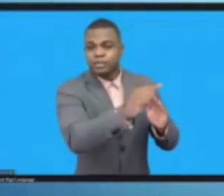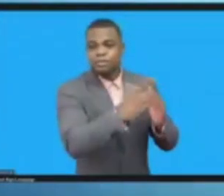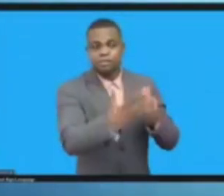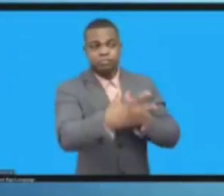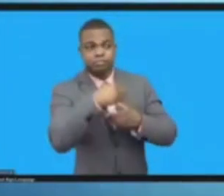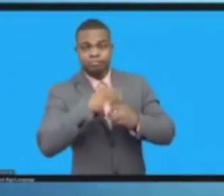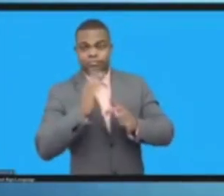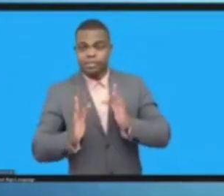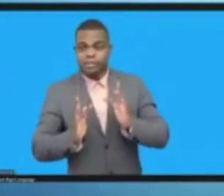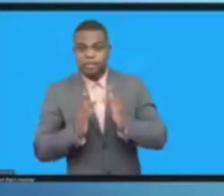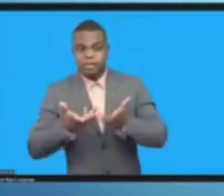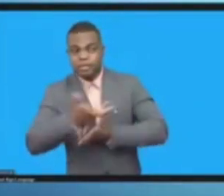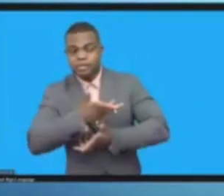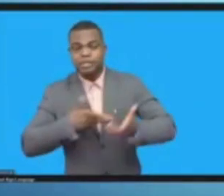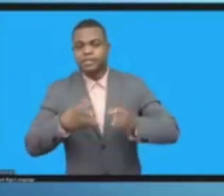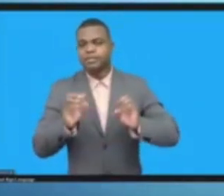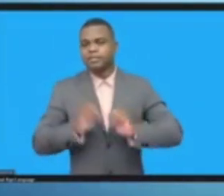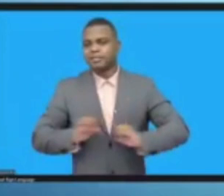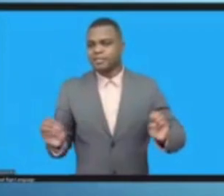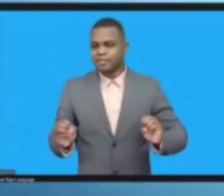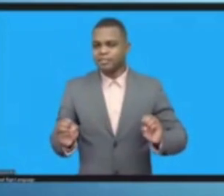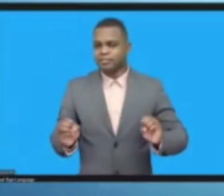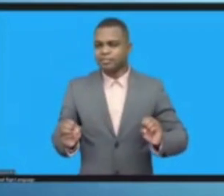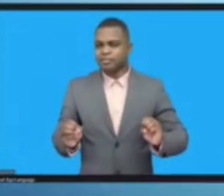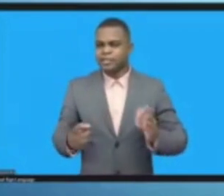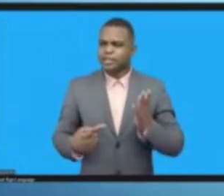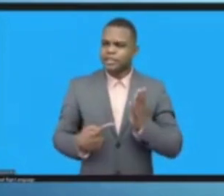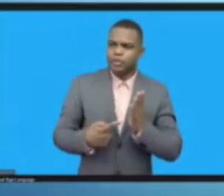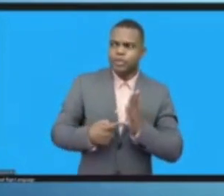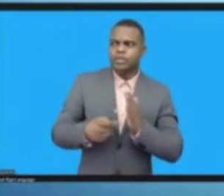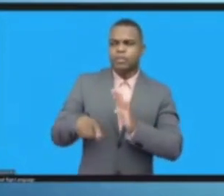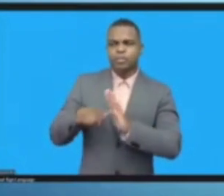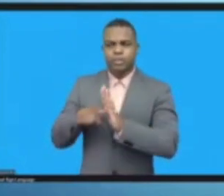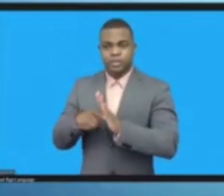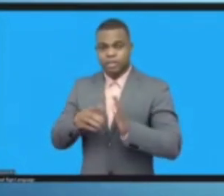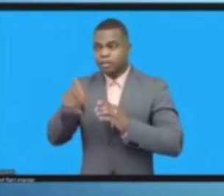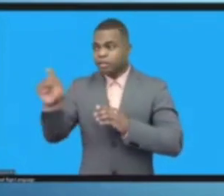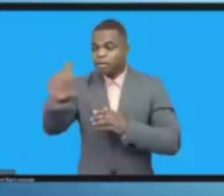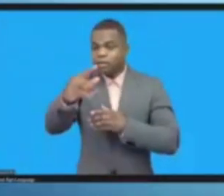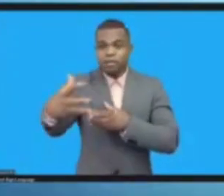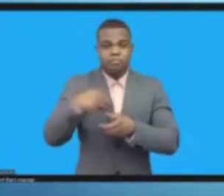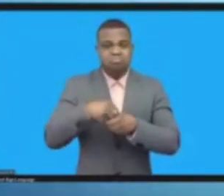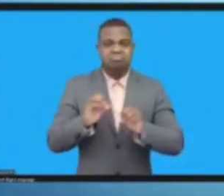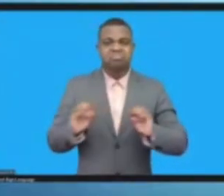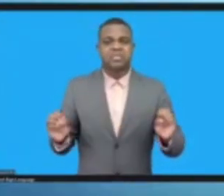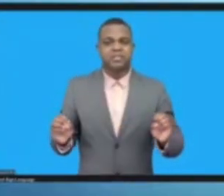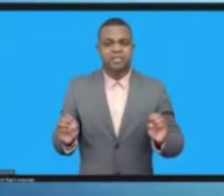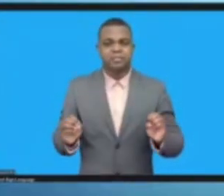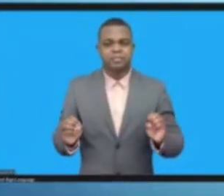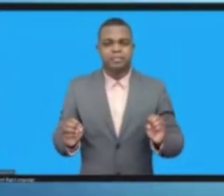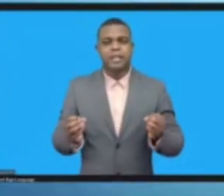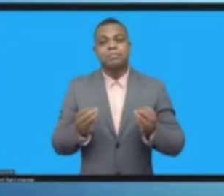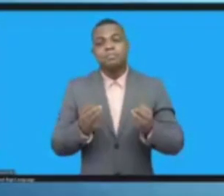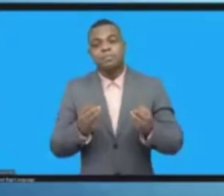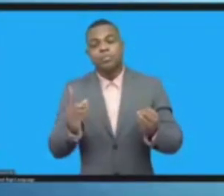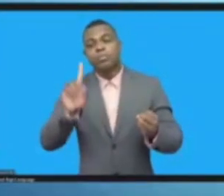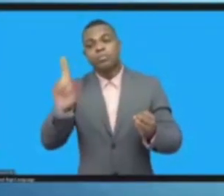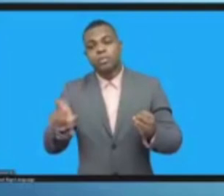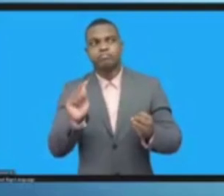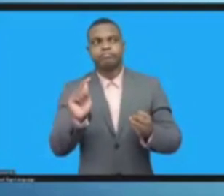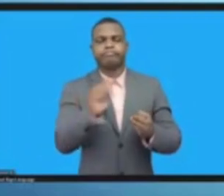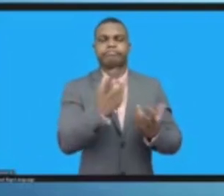otros temas sociales y económicos además amenazas digitales que aumentan continuamente